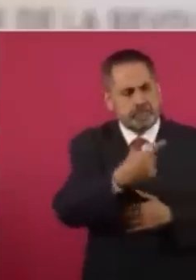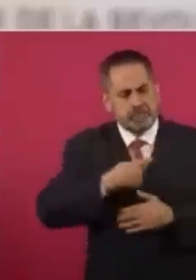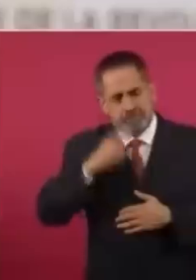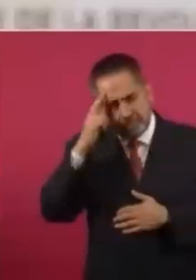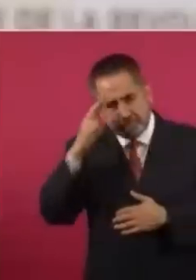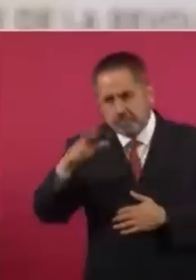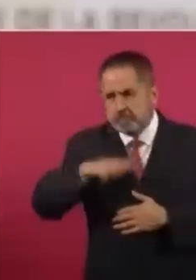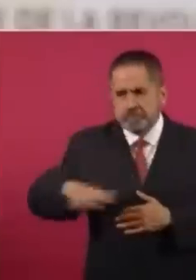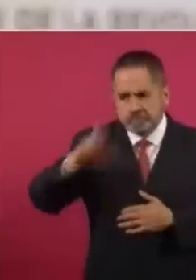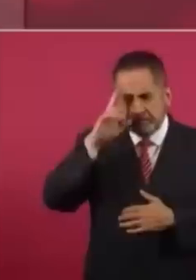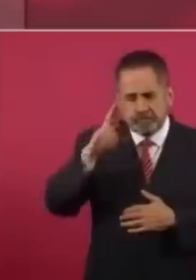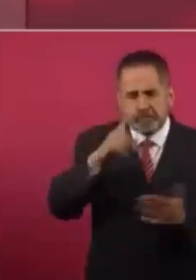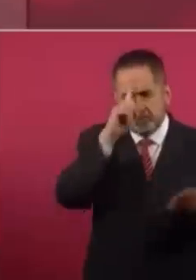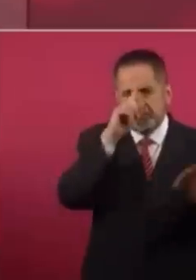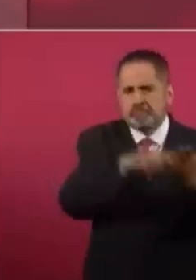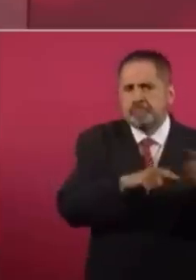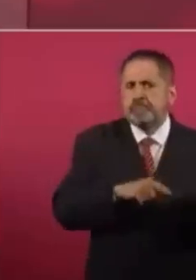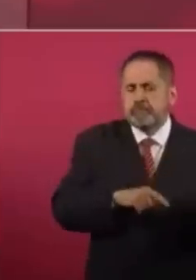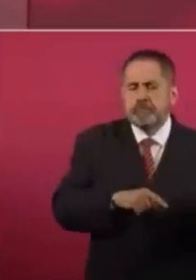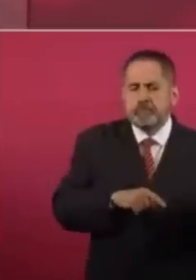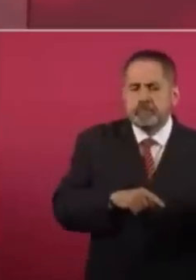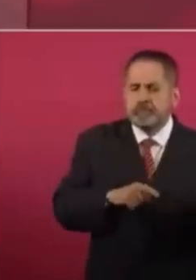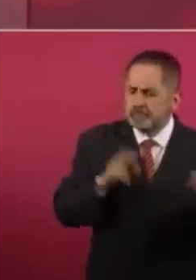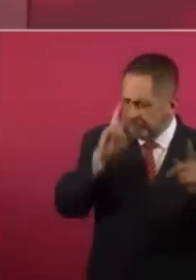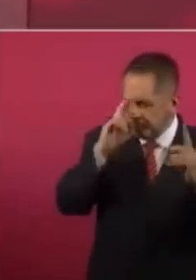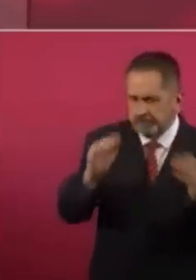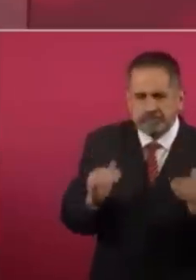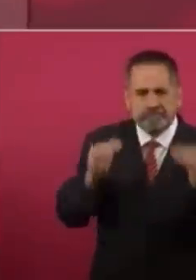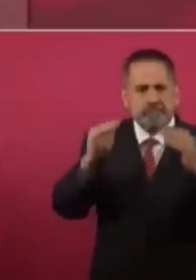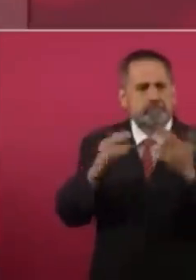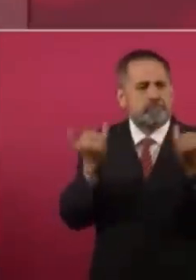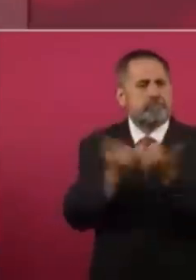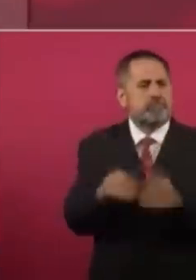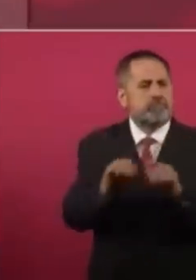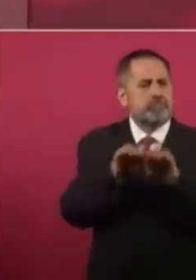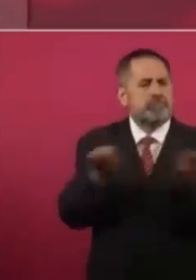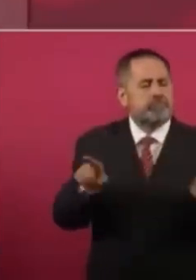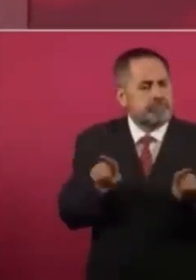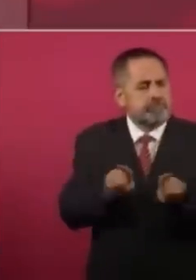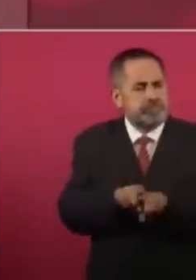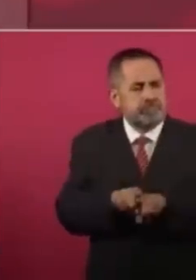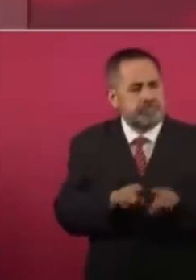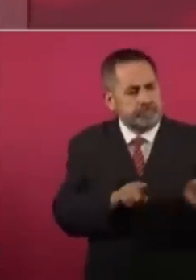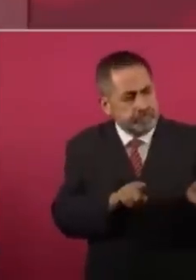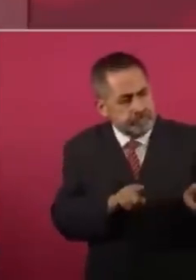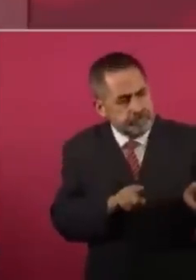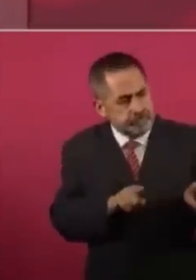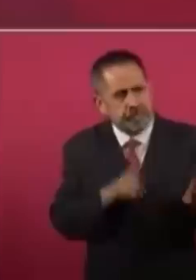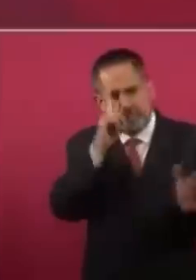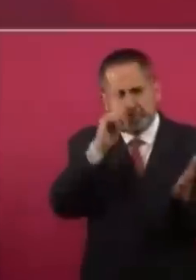respeto a nuestra soberanía en un pie de igualdad.